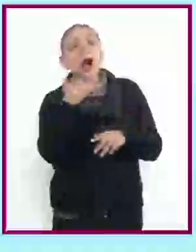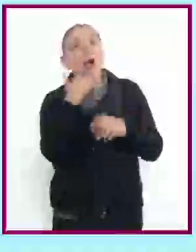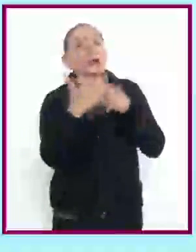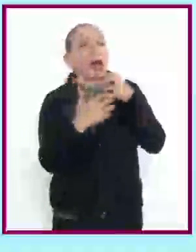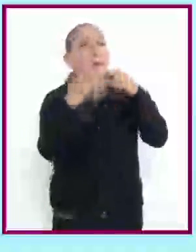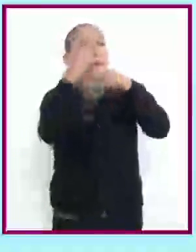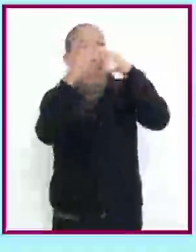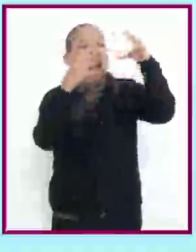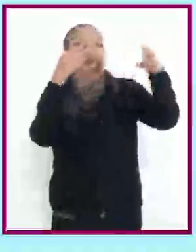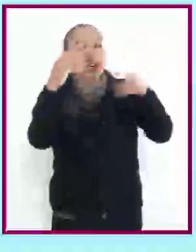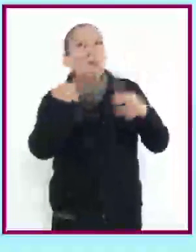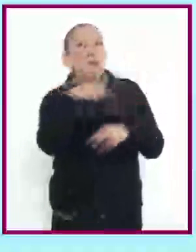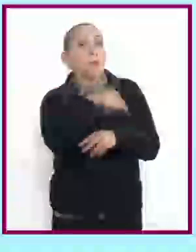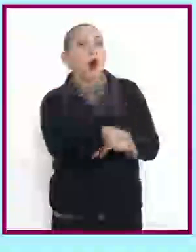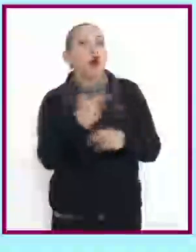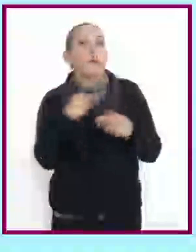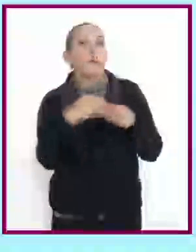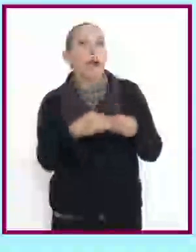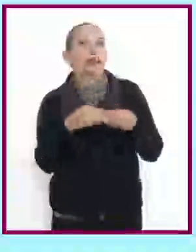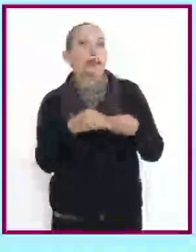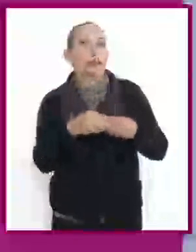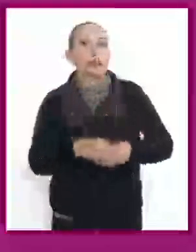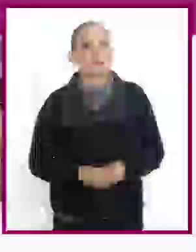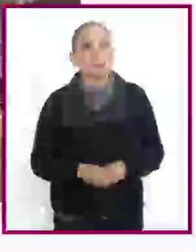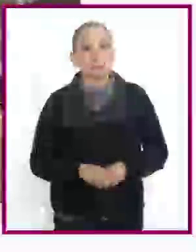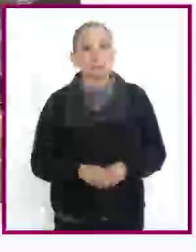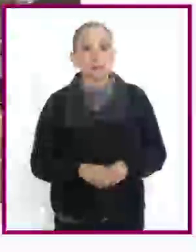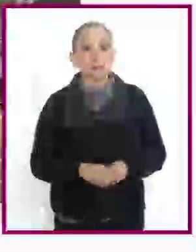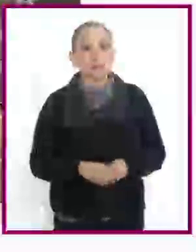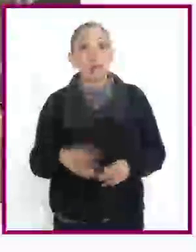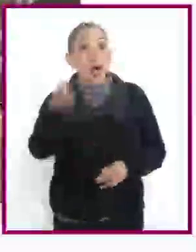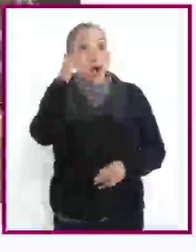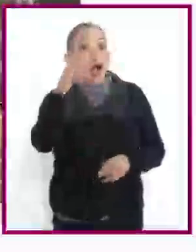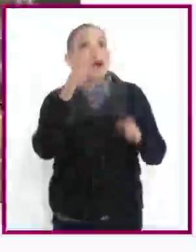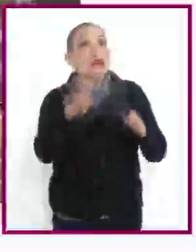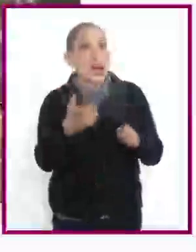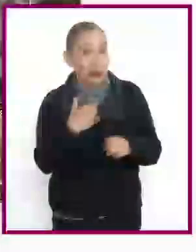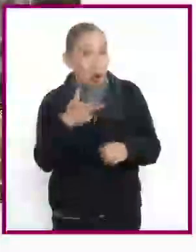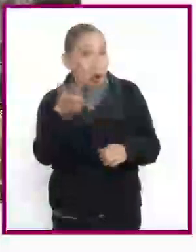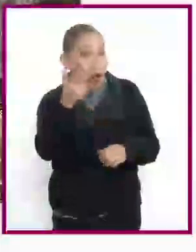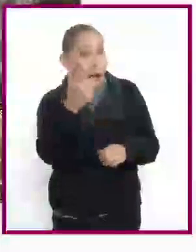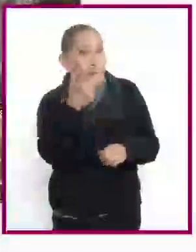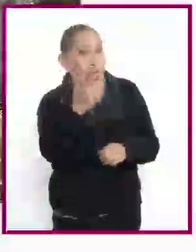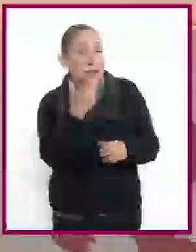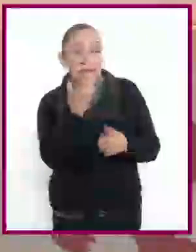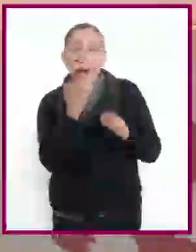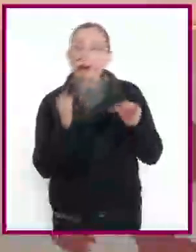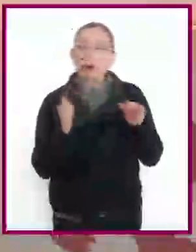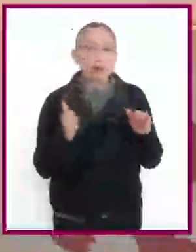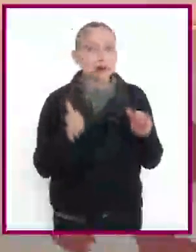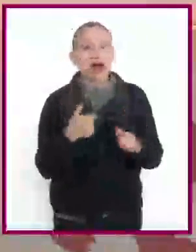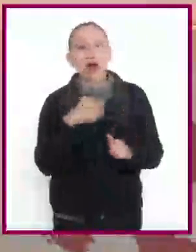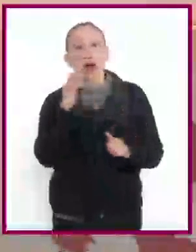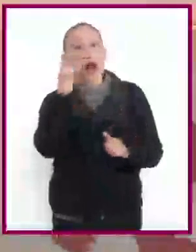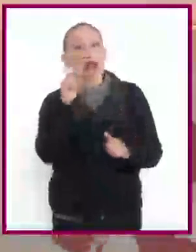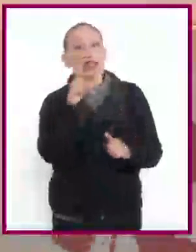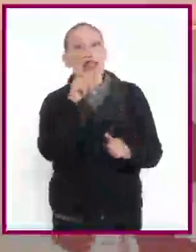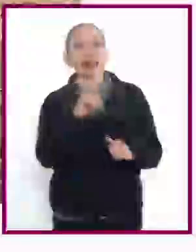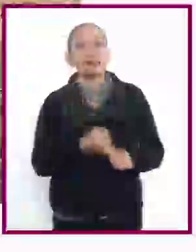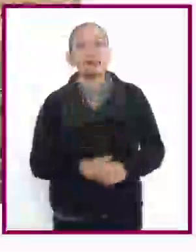la sobrepoblación, el agotamiento de los recursos naturales, la migración y el cambio climático. En la